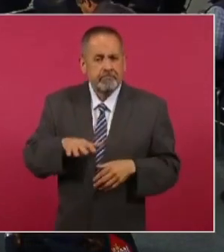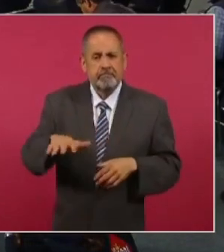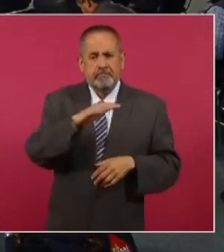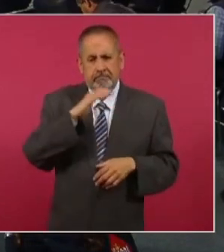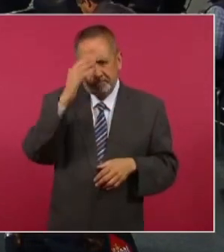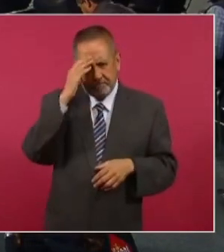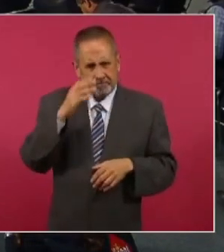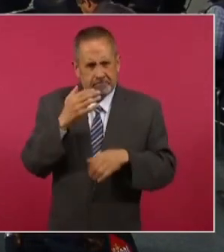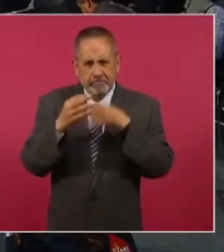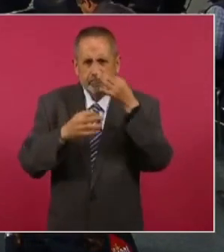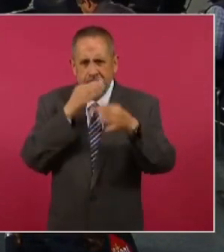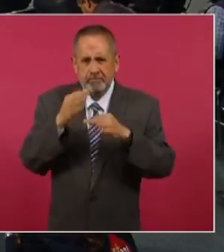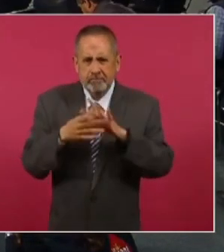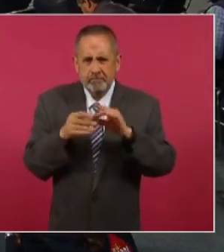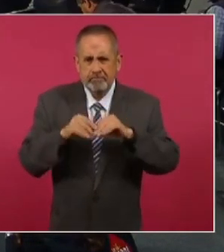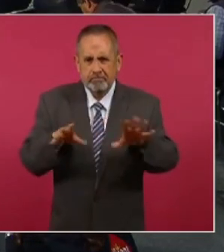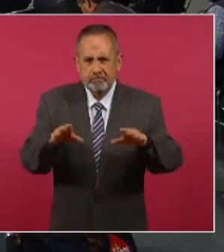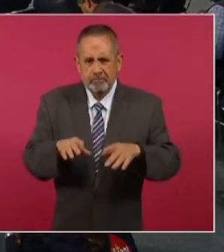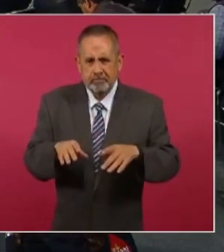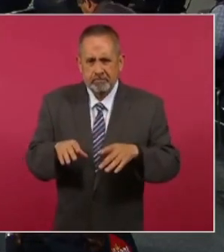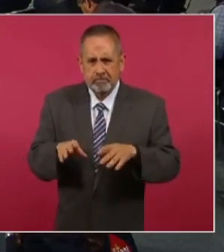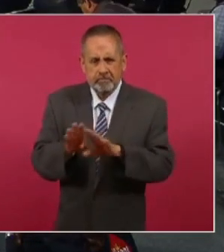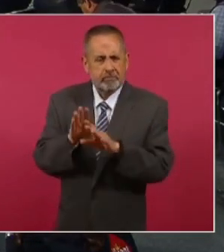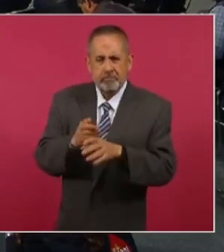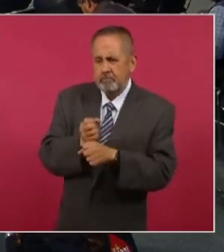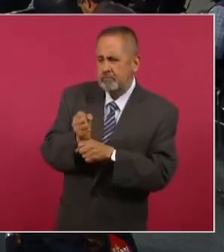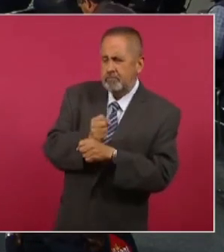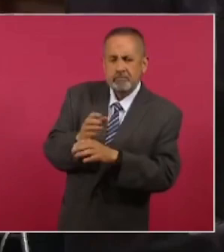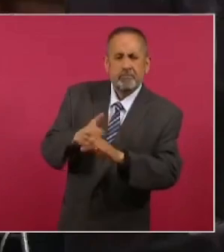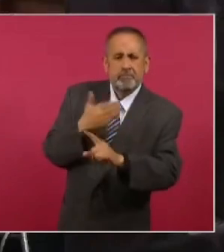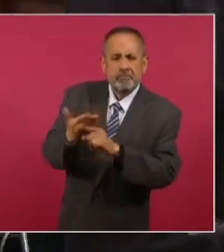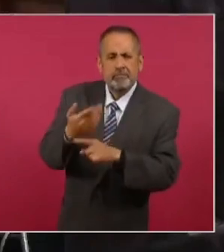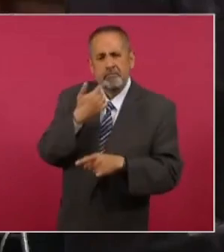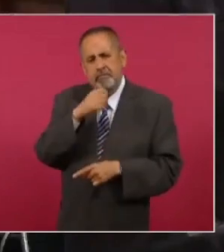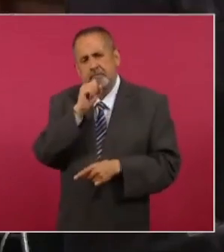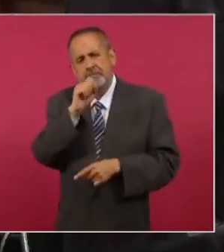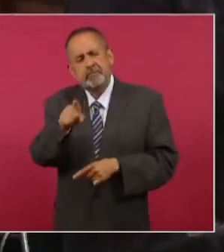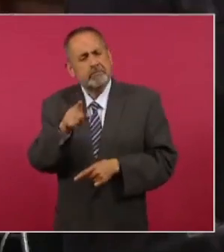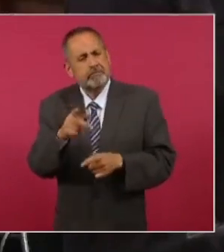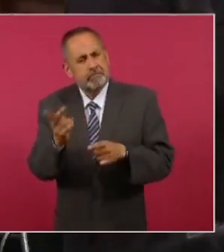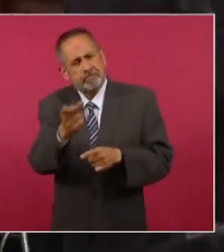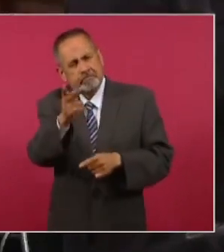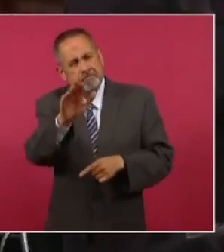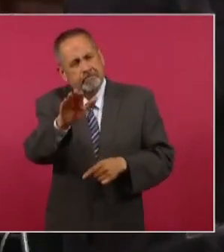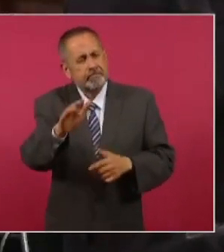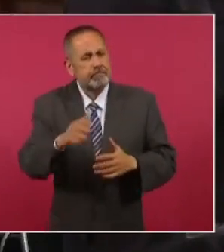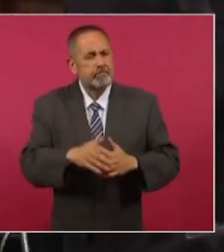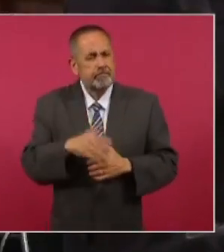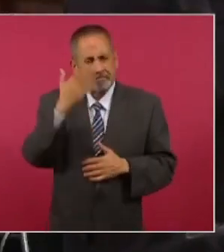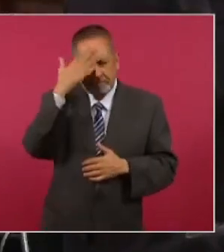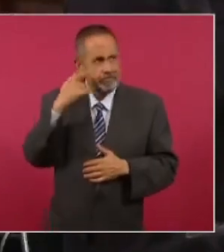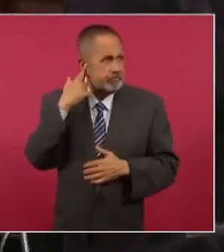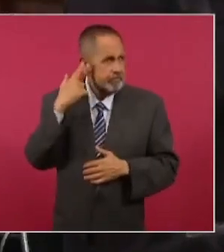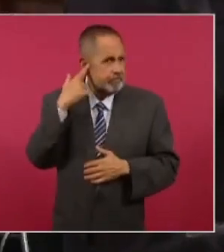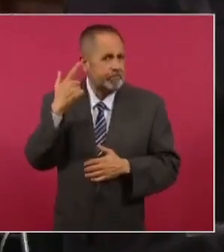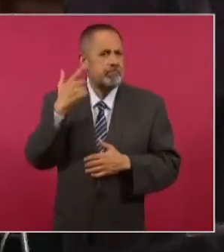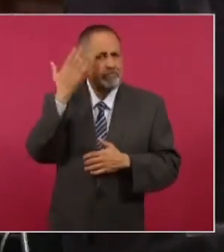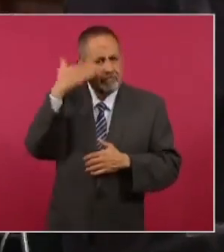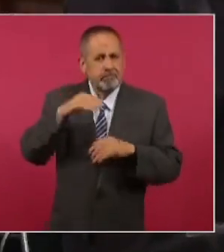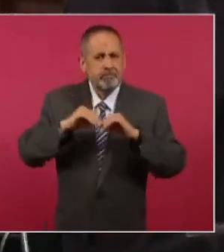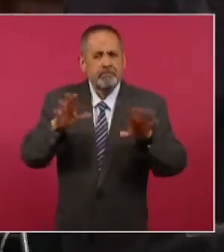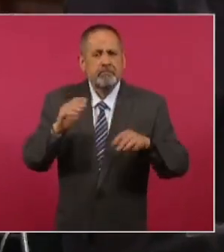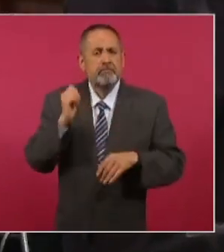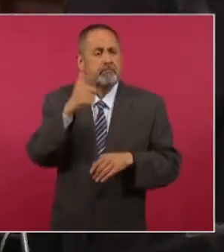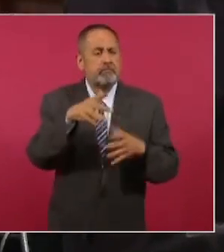estos estos casos de agresiones y también preguntarle si qué información tiene usted respecto a la